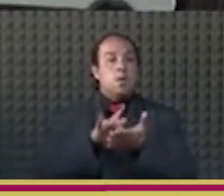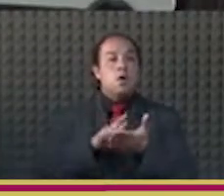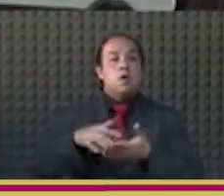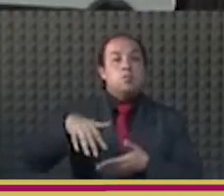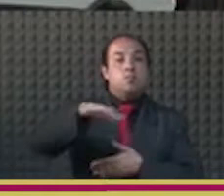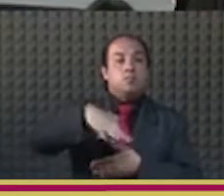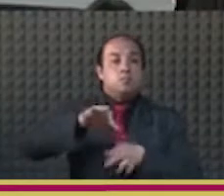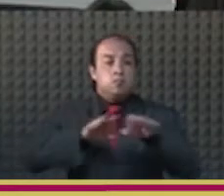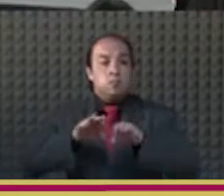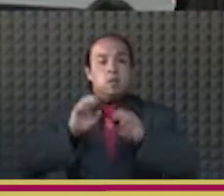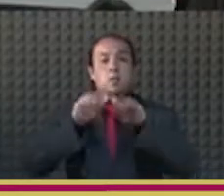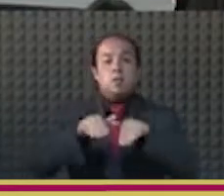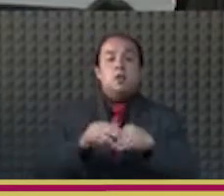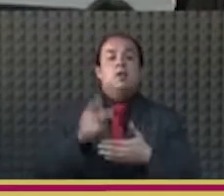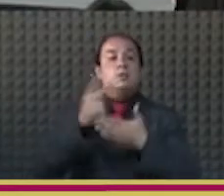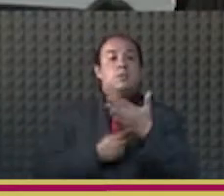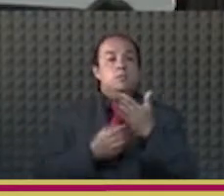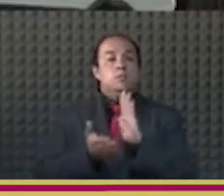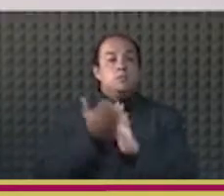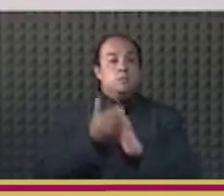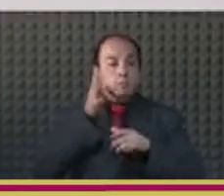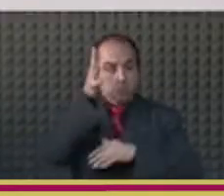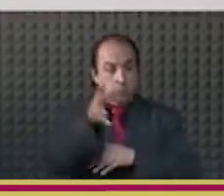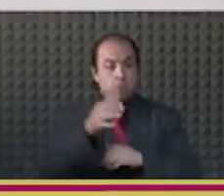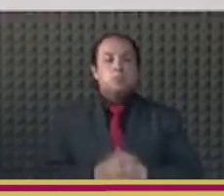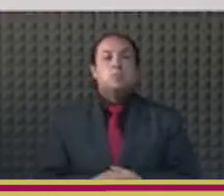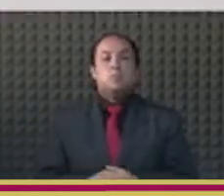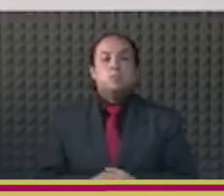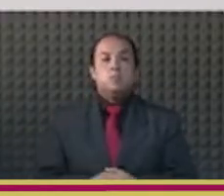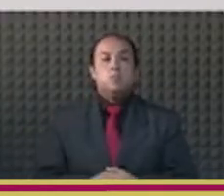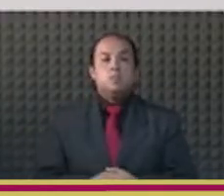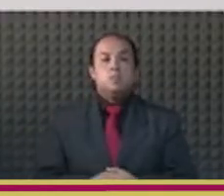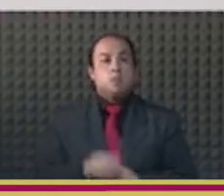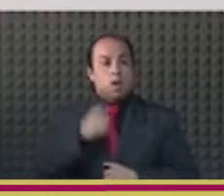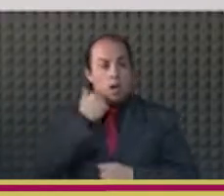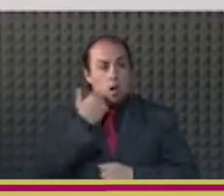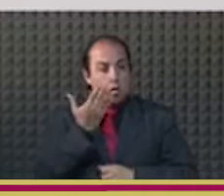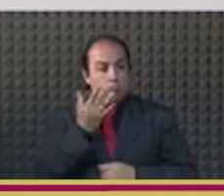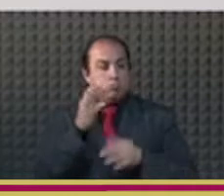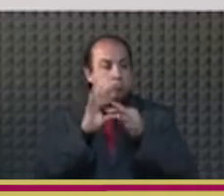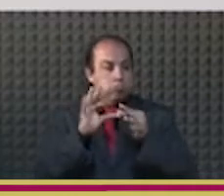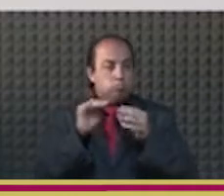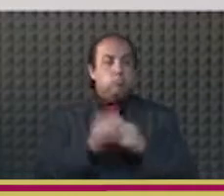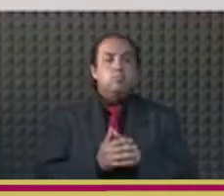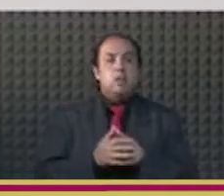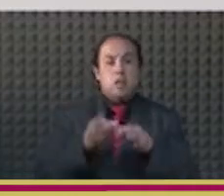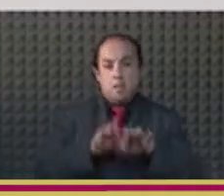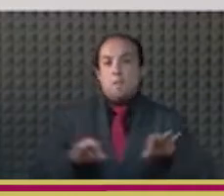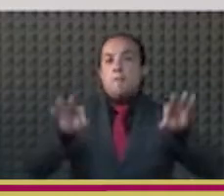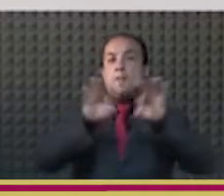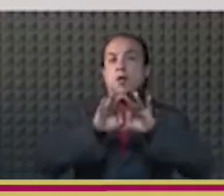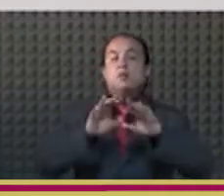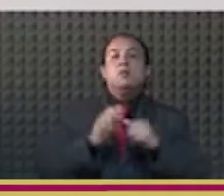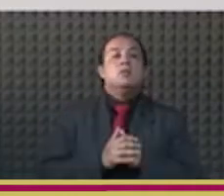su inscripción al programa Jóvenes Construyendo el Futuro. Quisiera destacar que parte fundamental del éxito en la